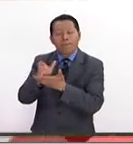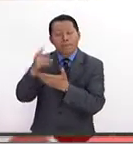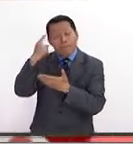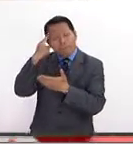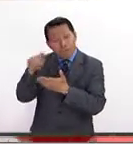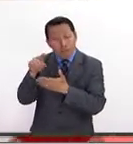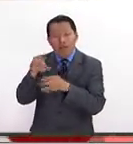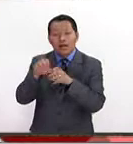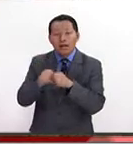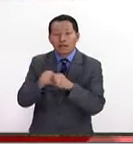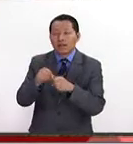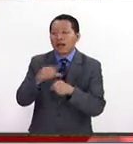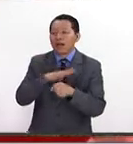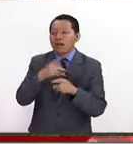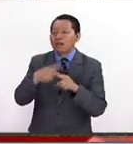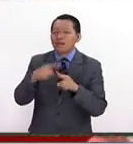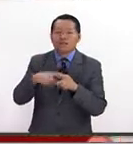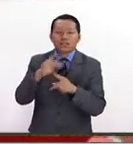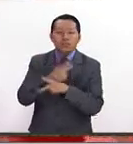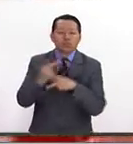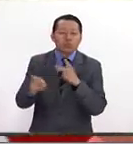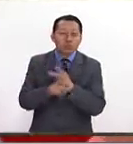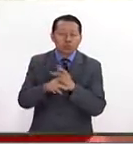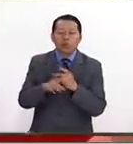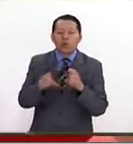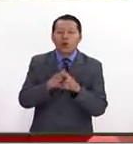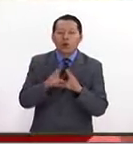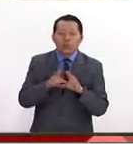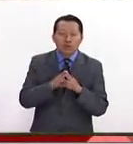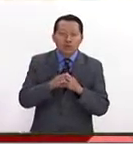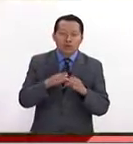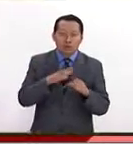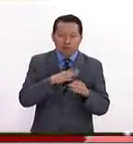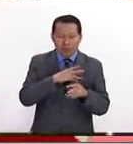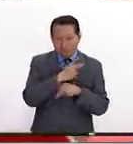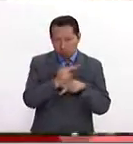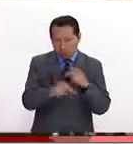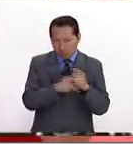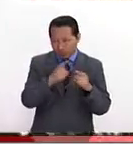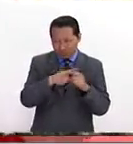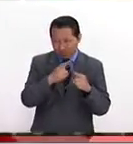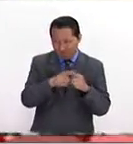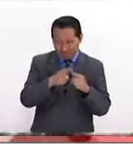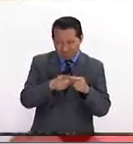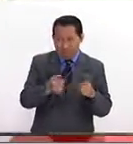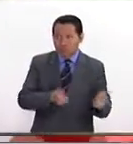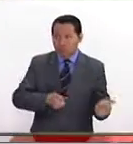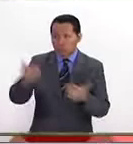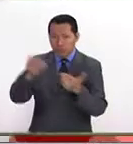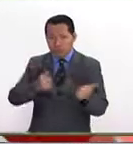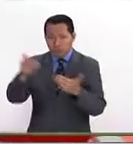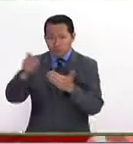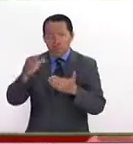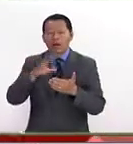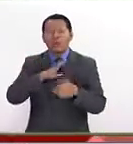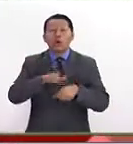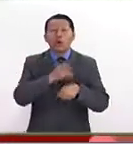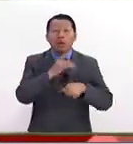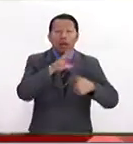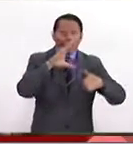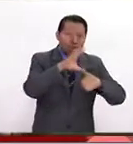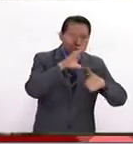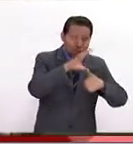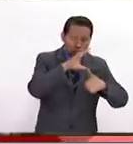colocar mercancías de pequeños, medianos productores, ¿no? Los mercados de América del Norte y de Europa en